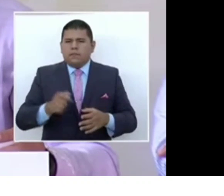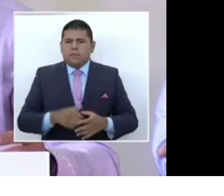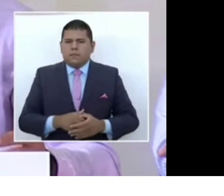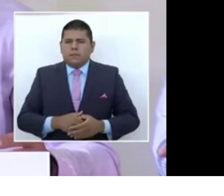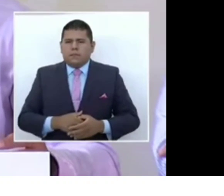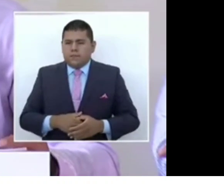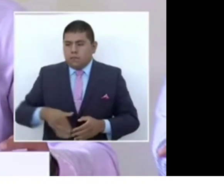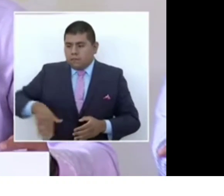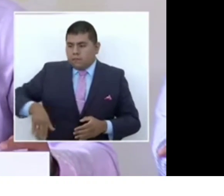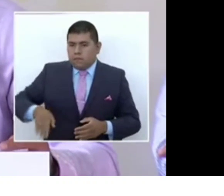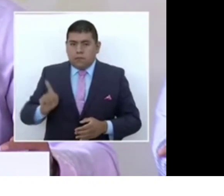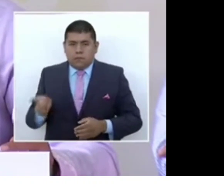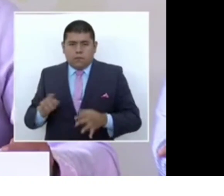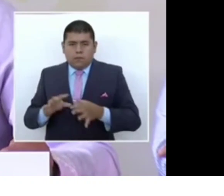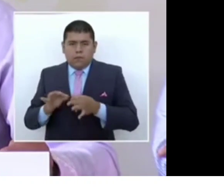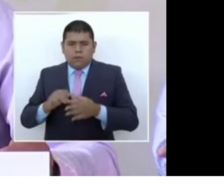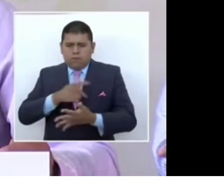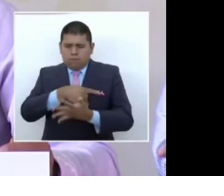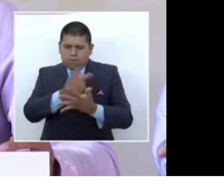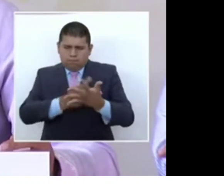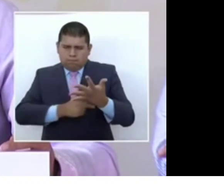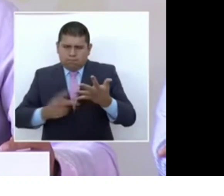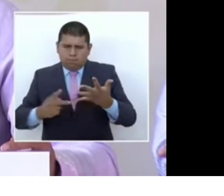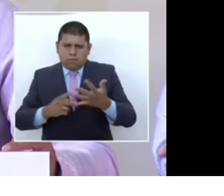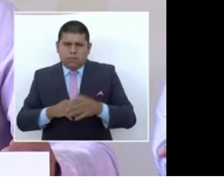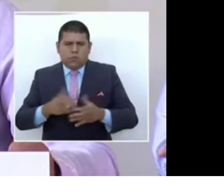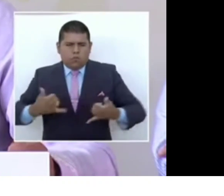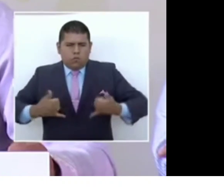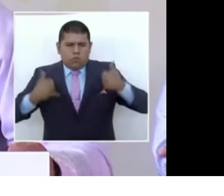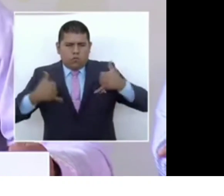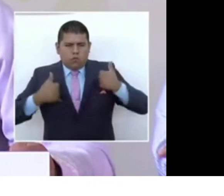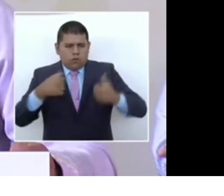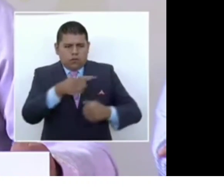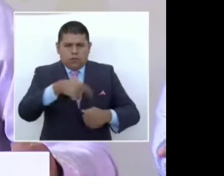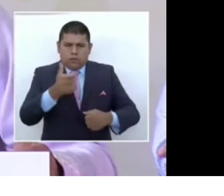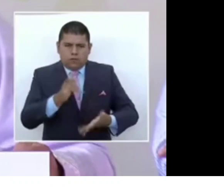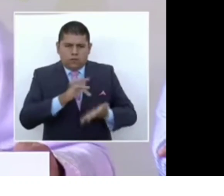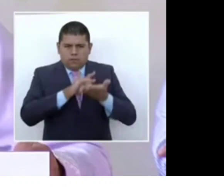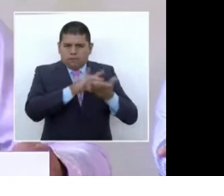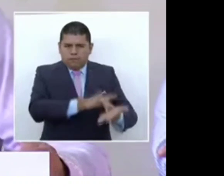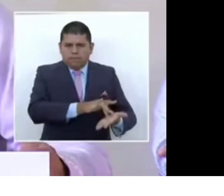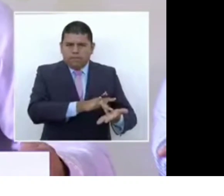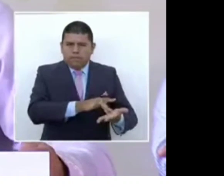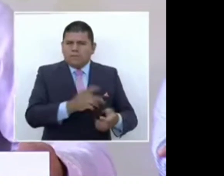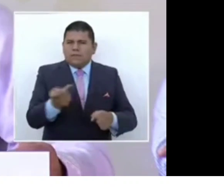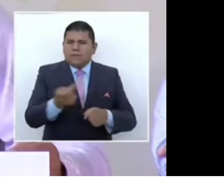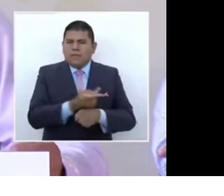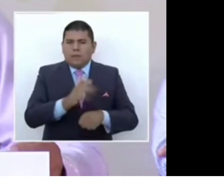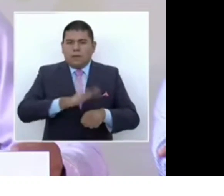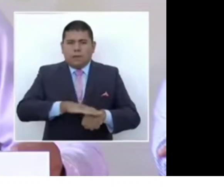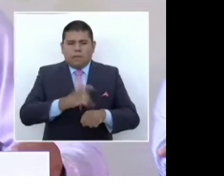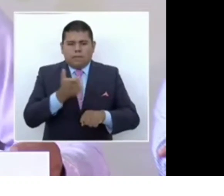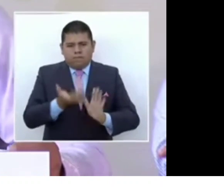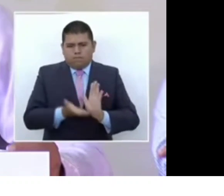acaba de mencionar que el programa de Jóvenes Construyendo el Futuro, pues ahora